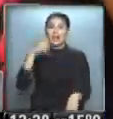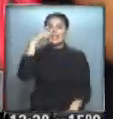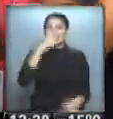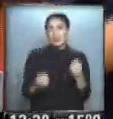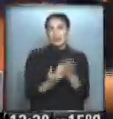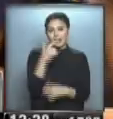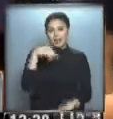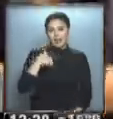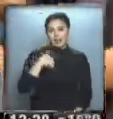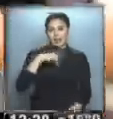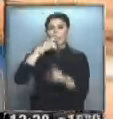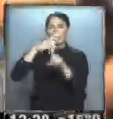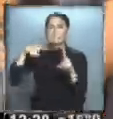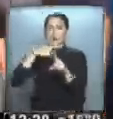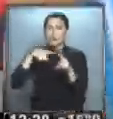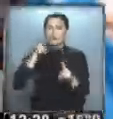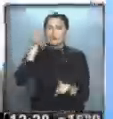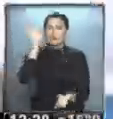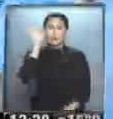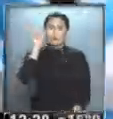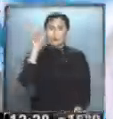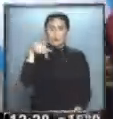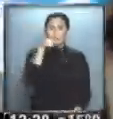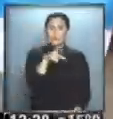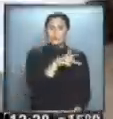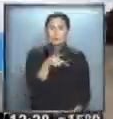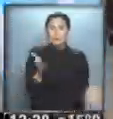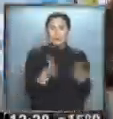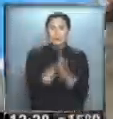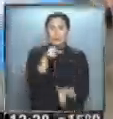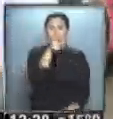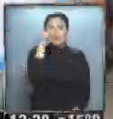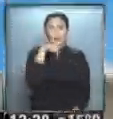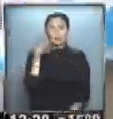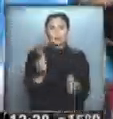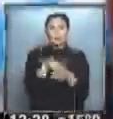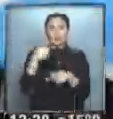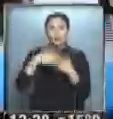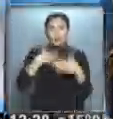de la Argentina, en el mediodía del Vaticano, el Papa con Messi y compañía.